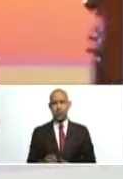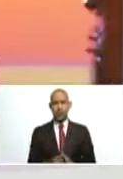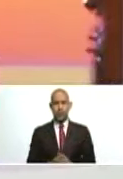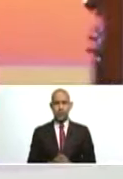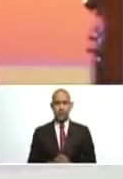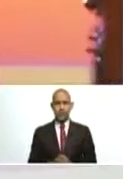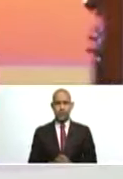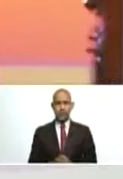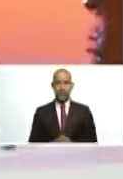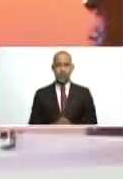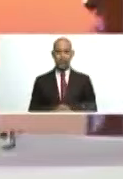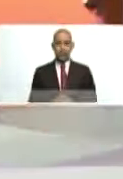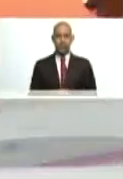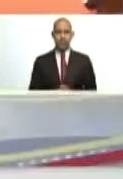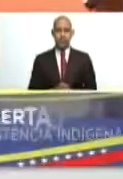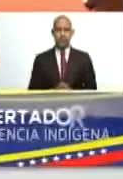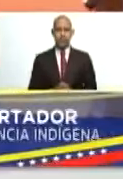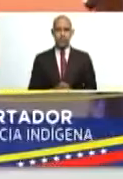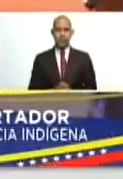es importante